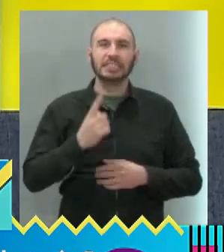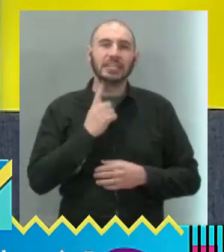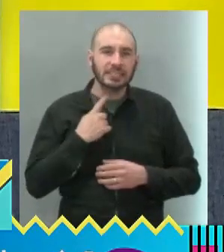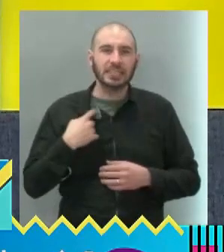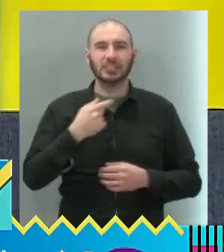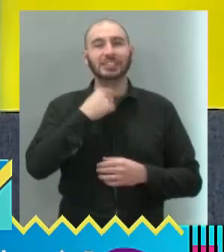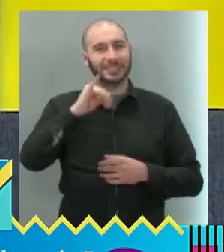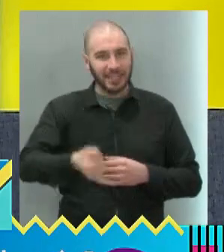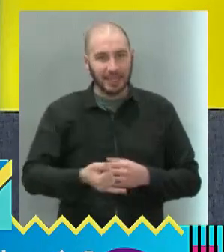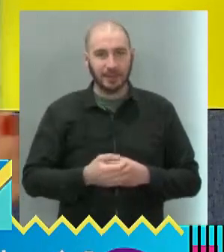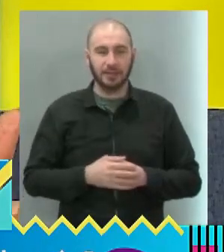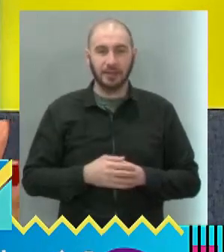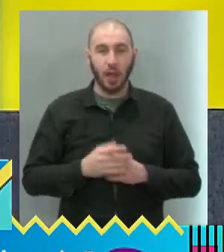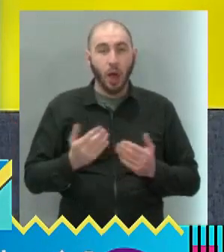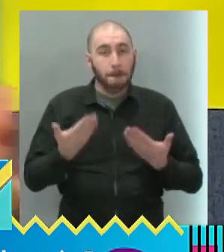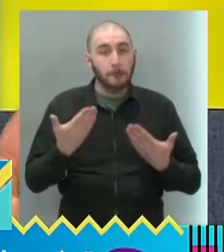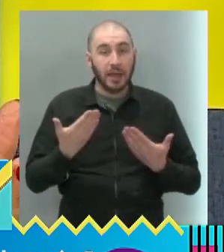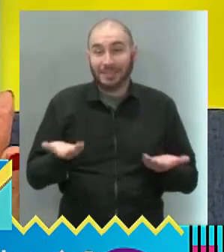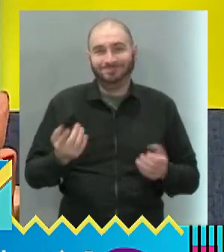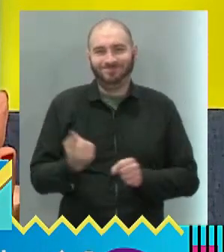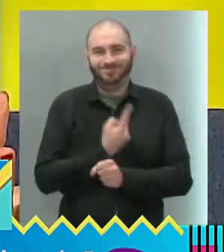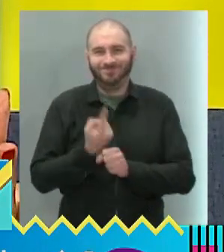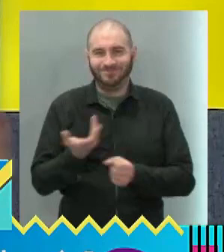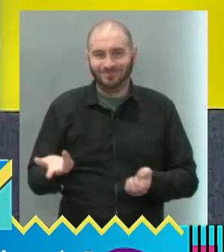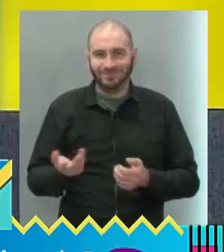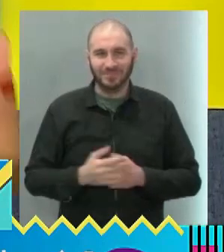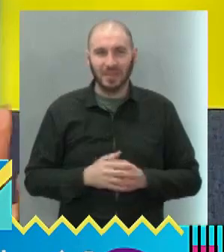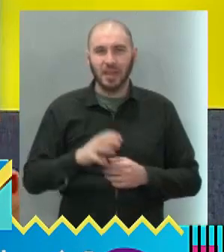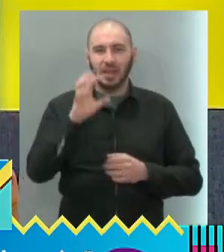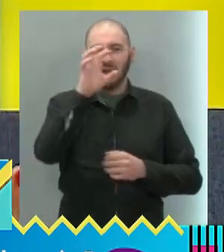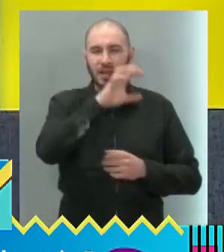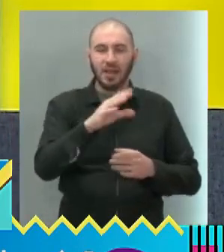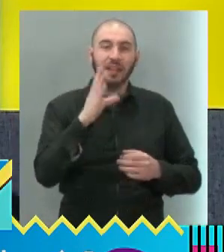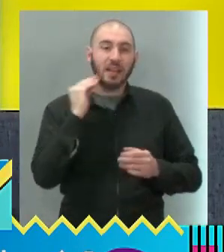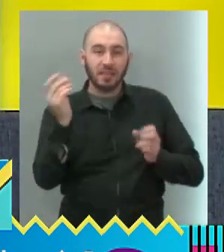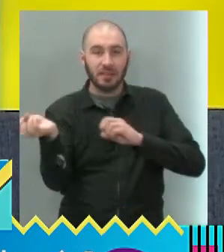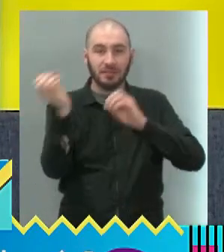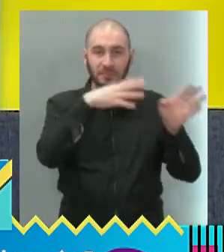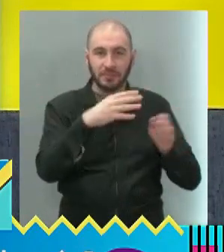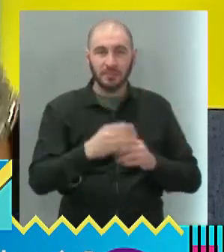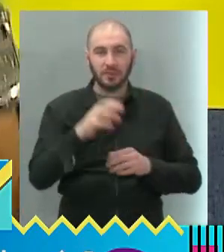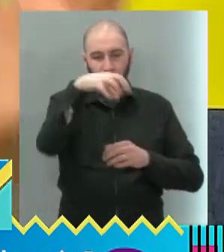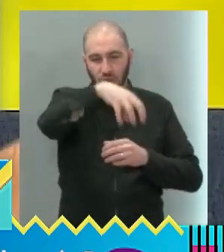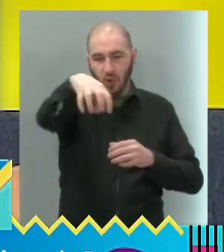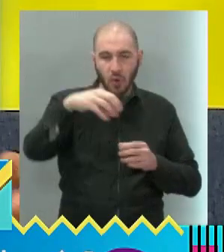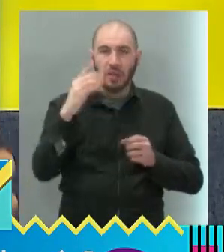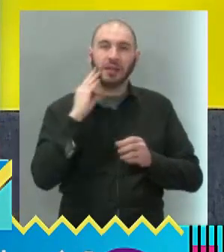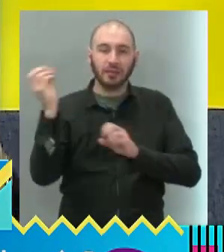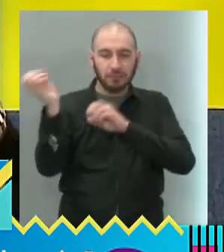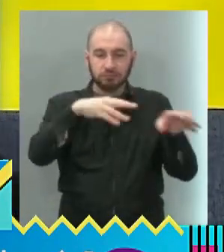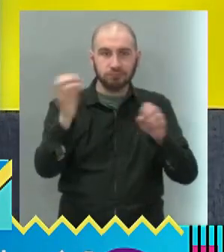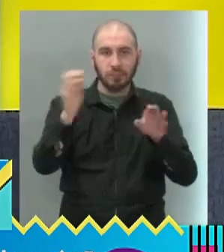deseos, sí, las posibilidades, no. Las colonias británicas fueron 13 colonias bien